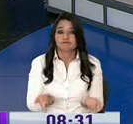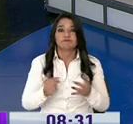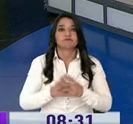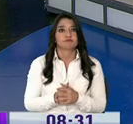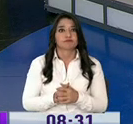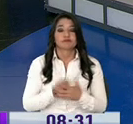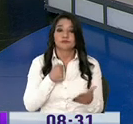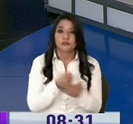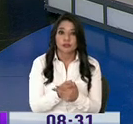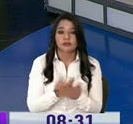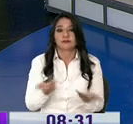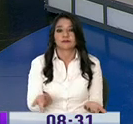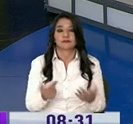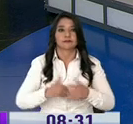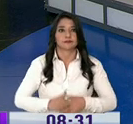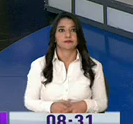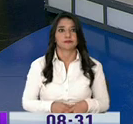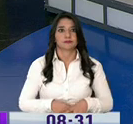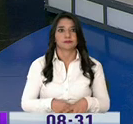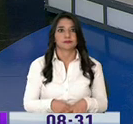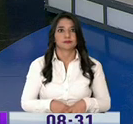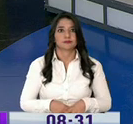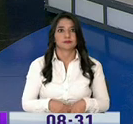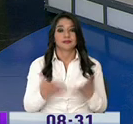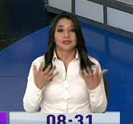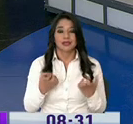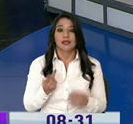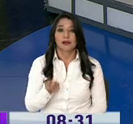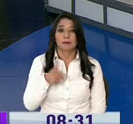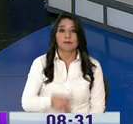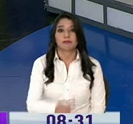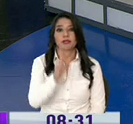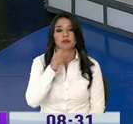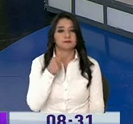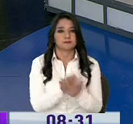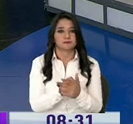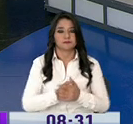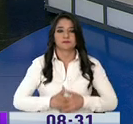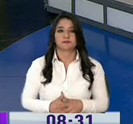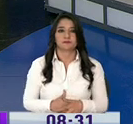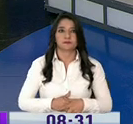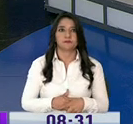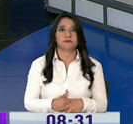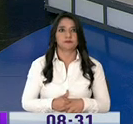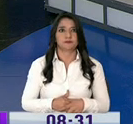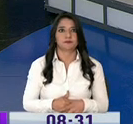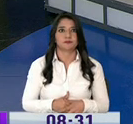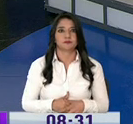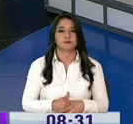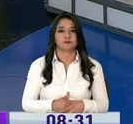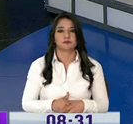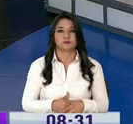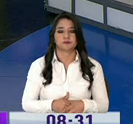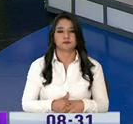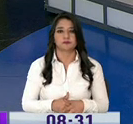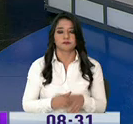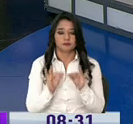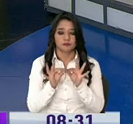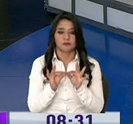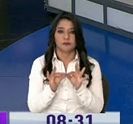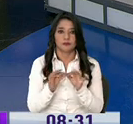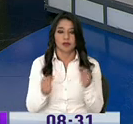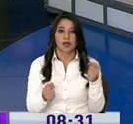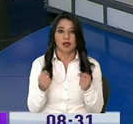nos chocamos. Exacto. Queremos pasar muy rápido, nos chocamos. No nos olvidamos de hacer el mantenimiento de los